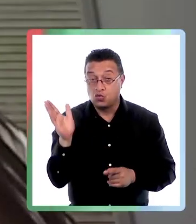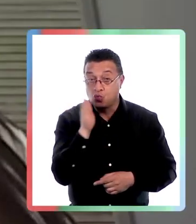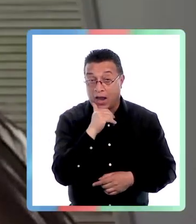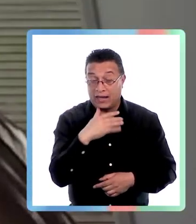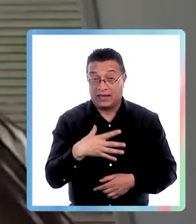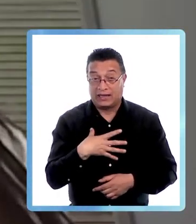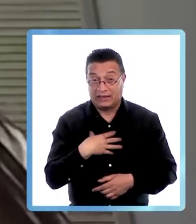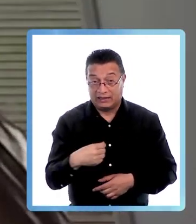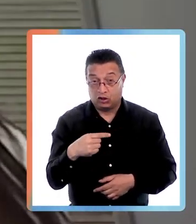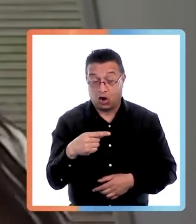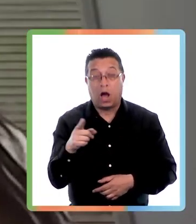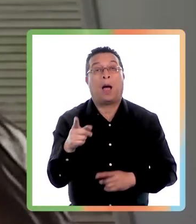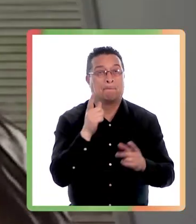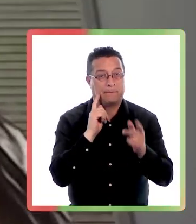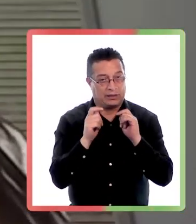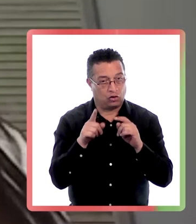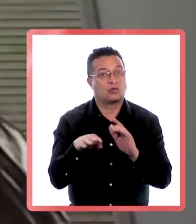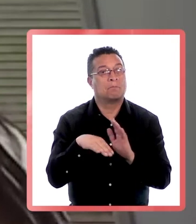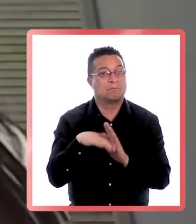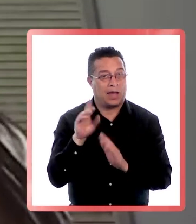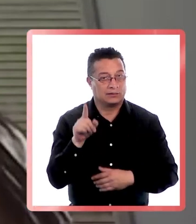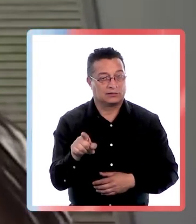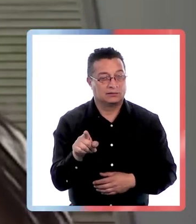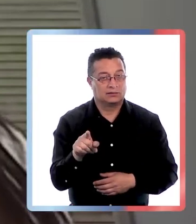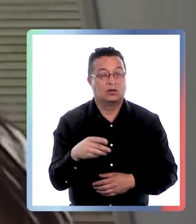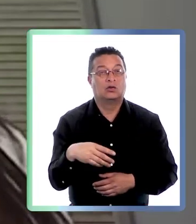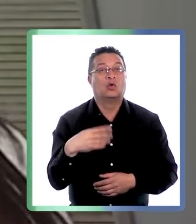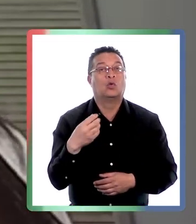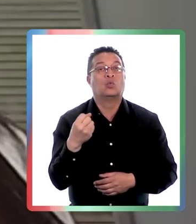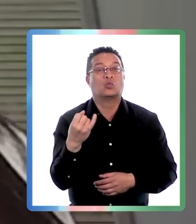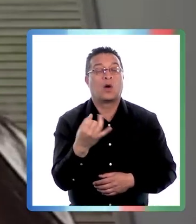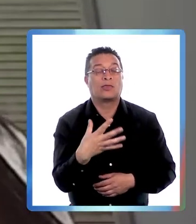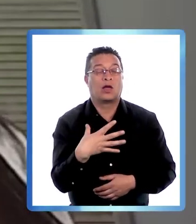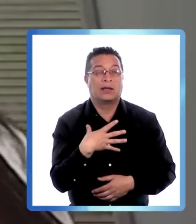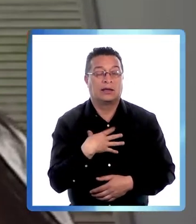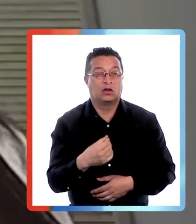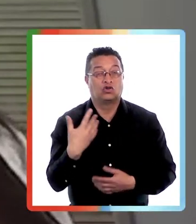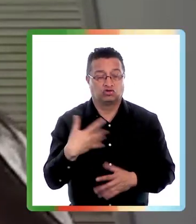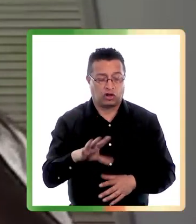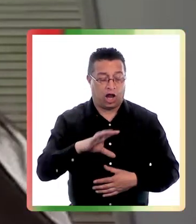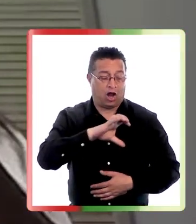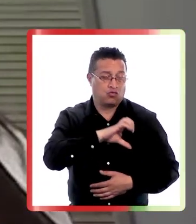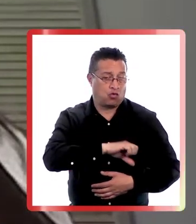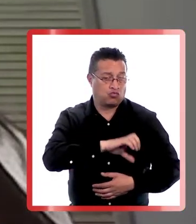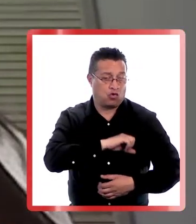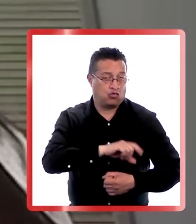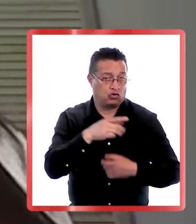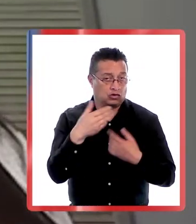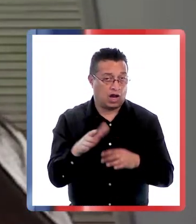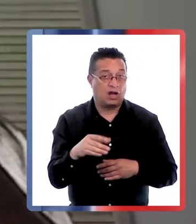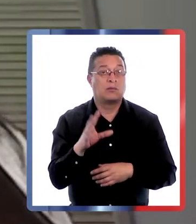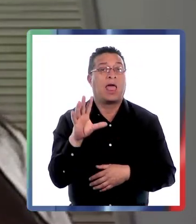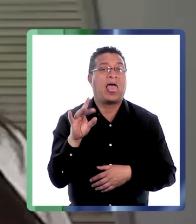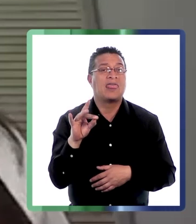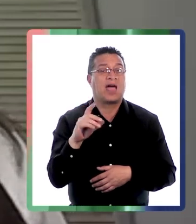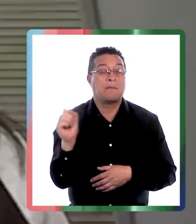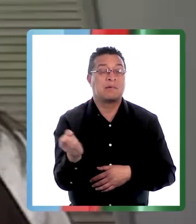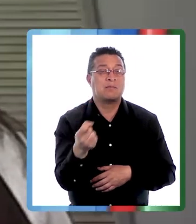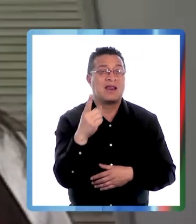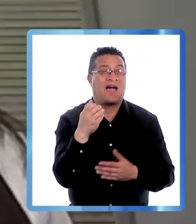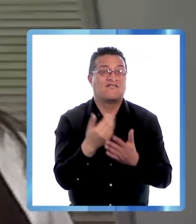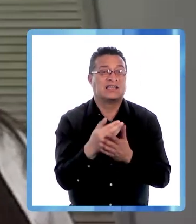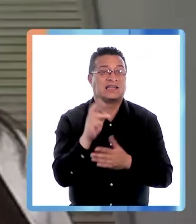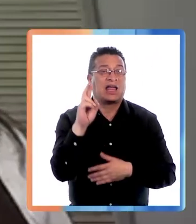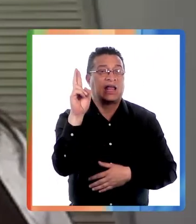tener hijos es un factor de riesgo. Cuántos hijos, si ha amamantado, la edad en que tuvo su